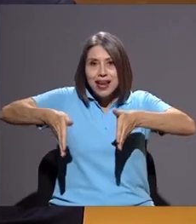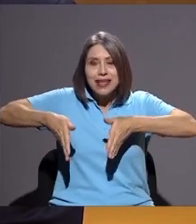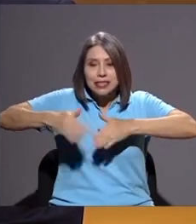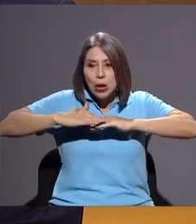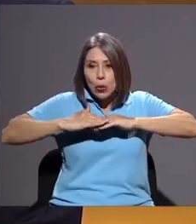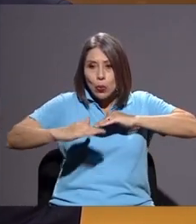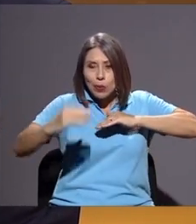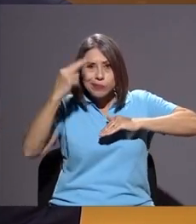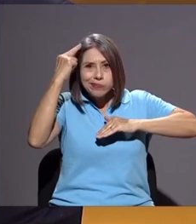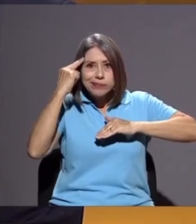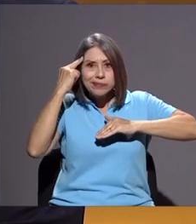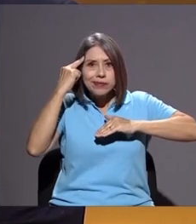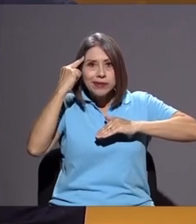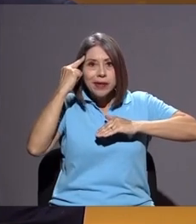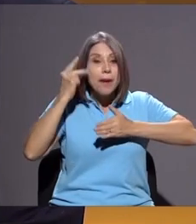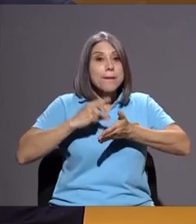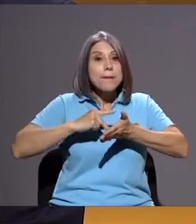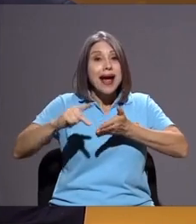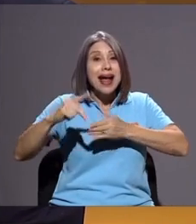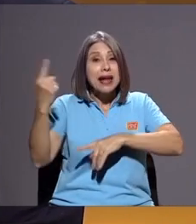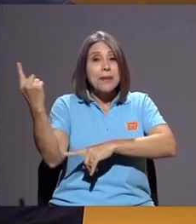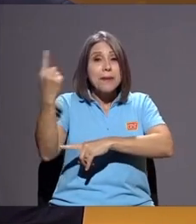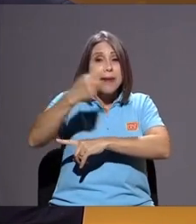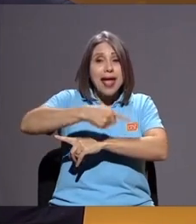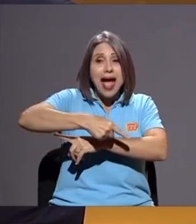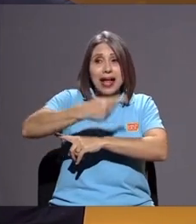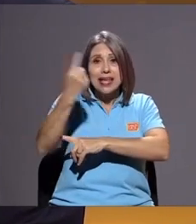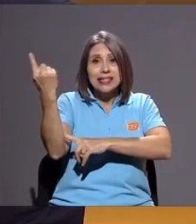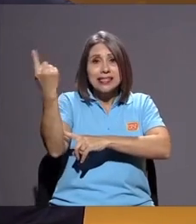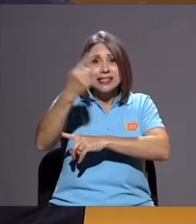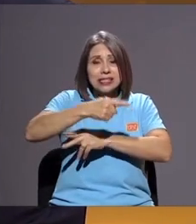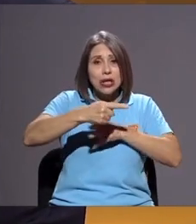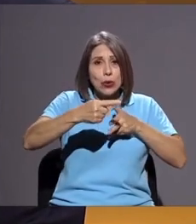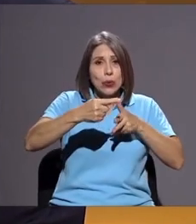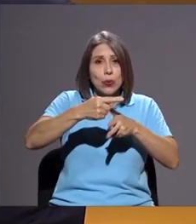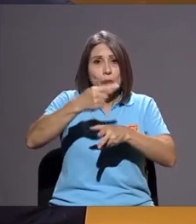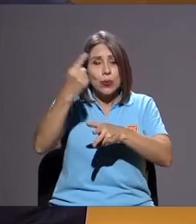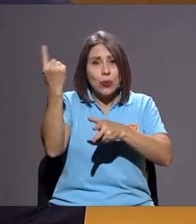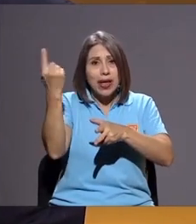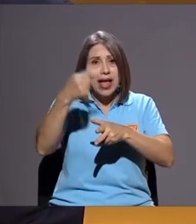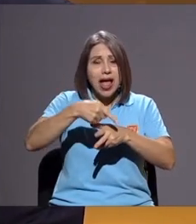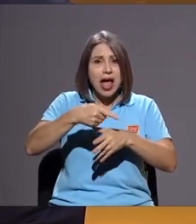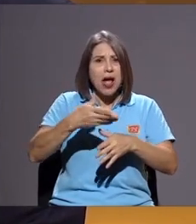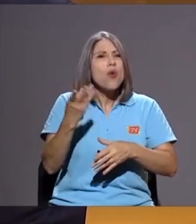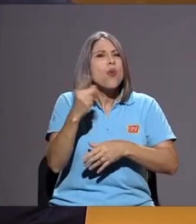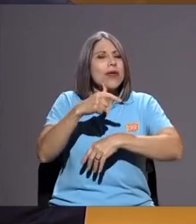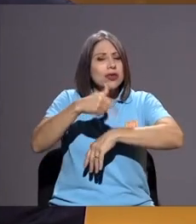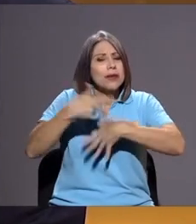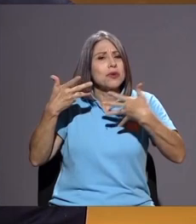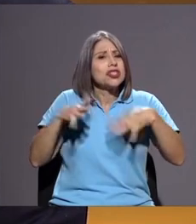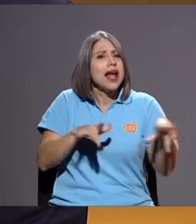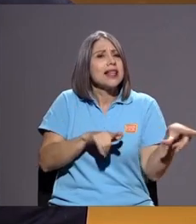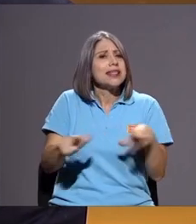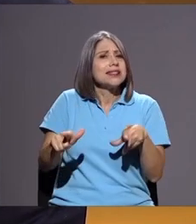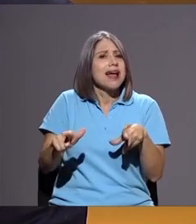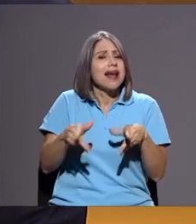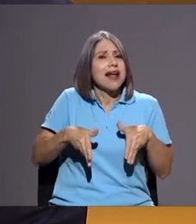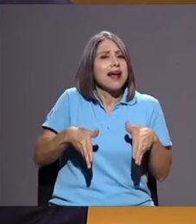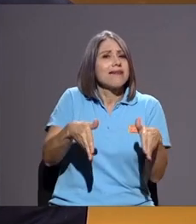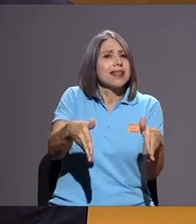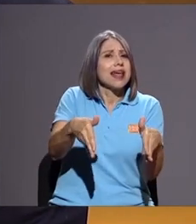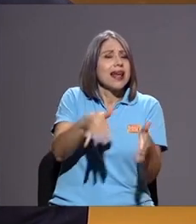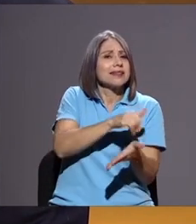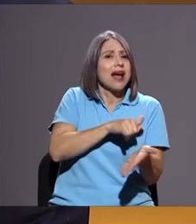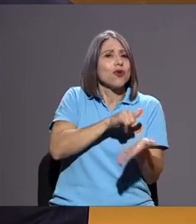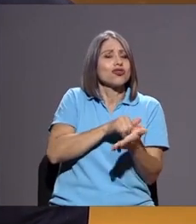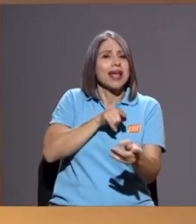pagar peajes hace cuánto hubiéramos tenido ya la carretera san jose de san ramón si no hubiéramos tenido cabezas